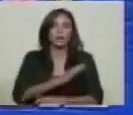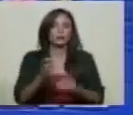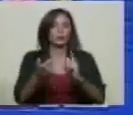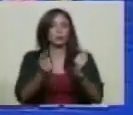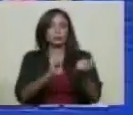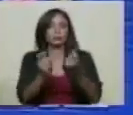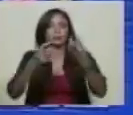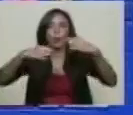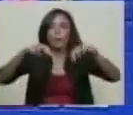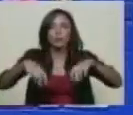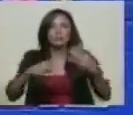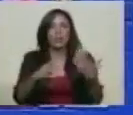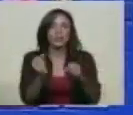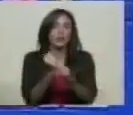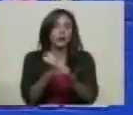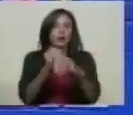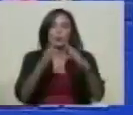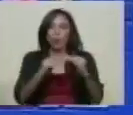Congreso de la Juventud.